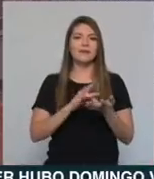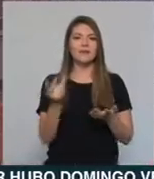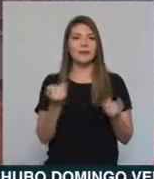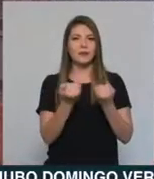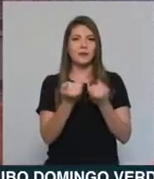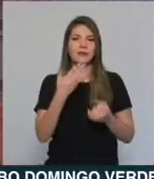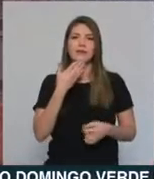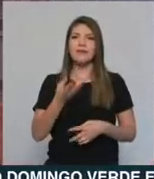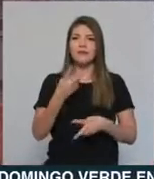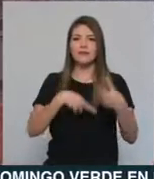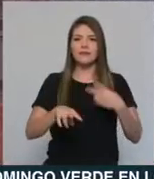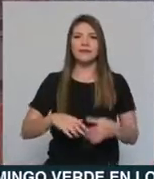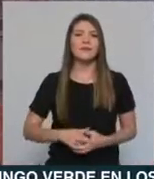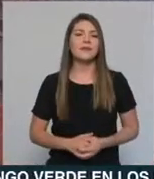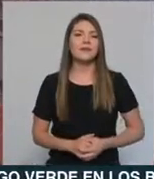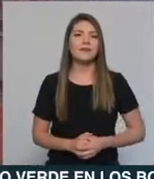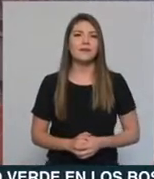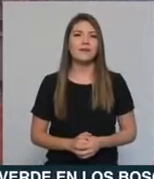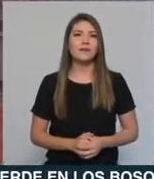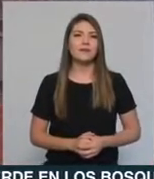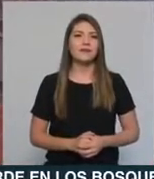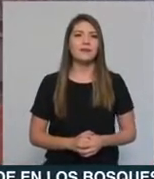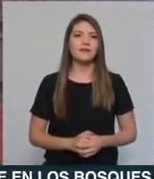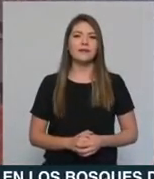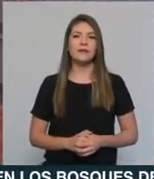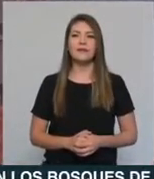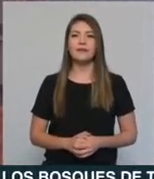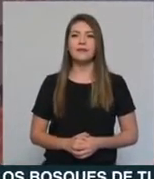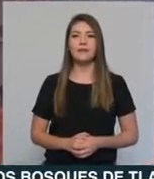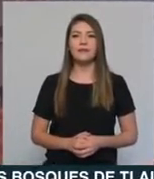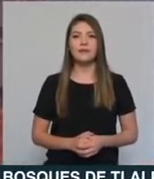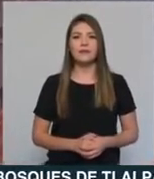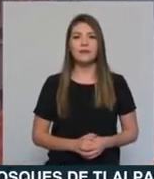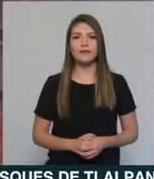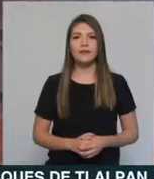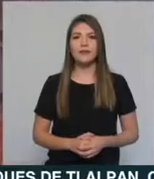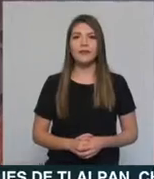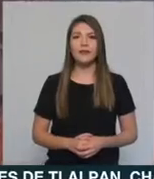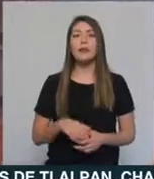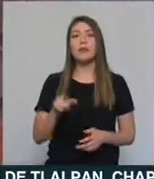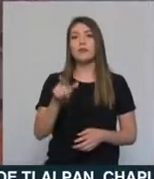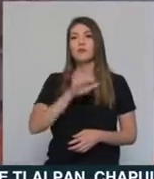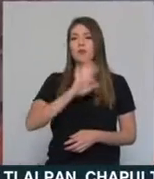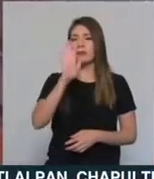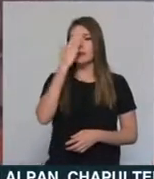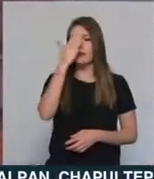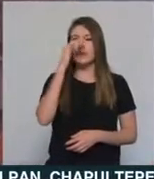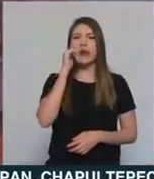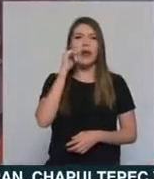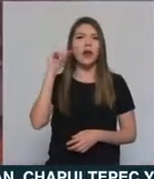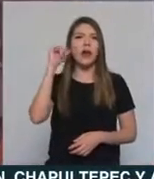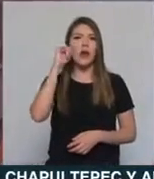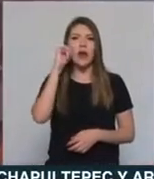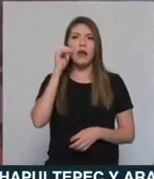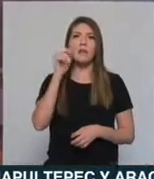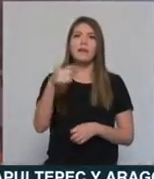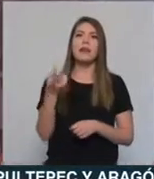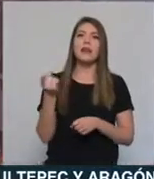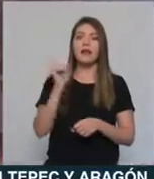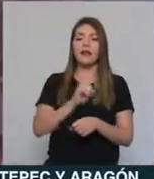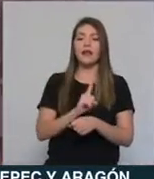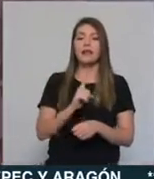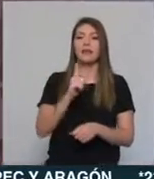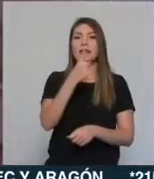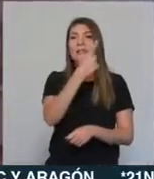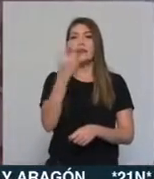Y es que usted bien lo sabe, Alejandra, el día de ayer, pues fueron ya los 100 días, los primeros 100 días de gobierno de Claudia Sheinbaum, nuestra